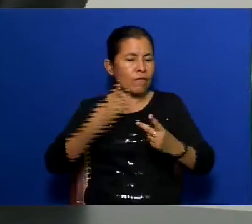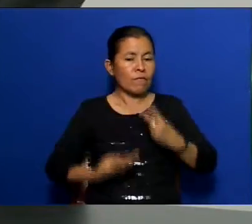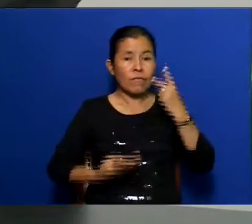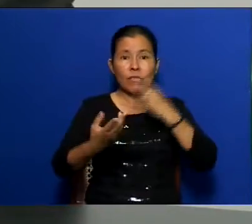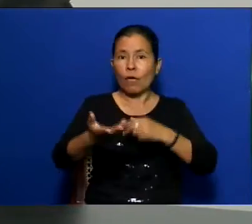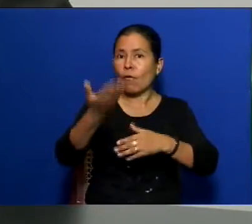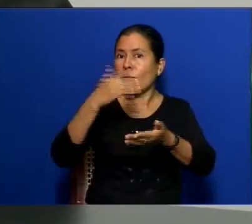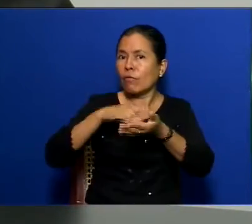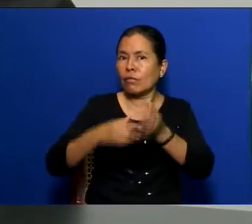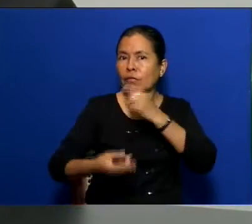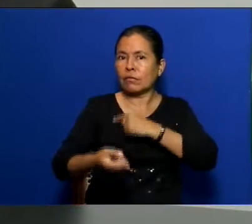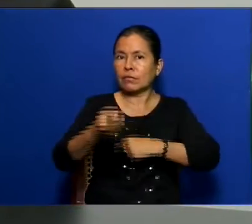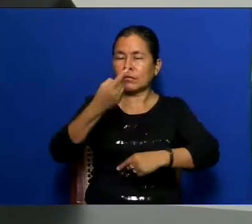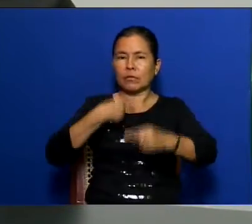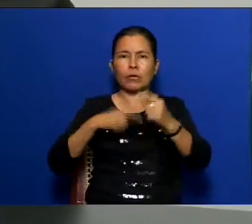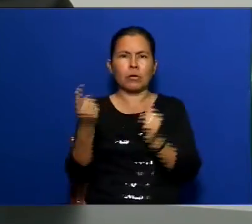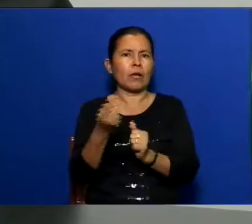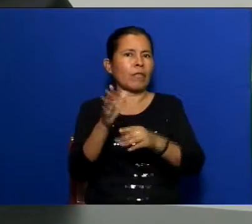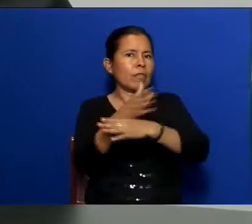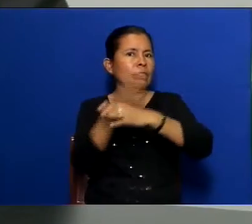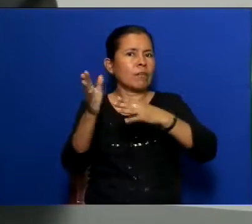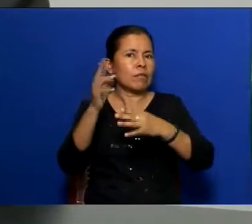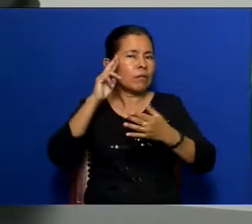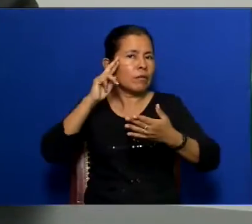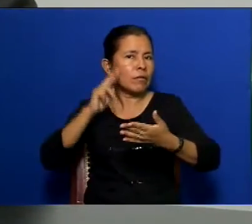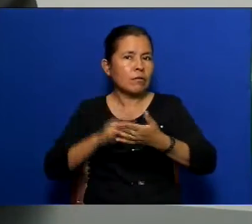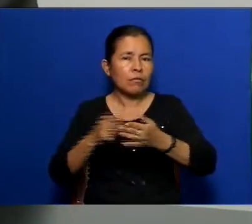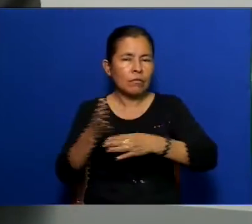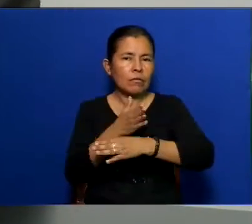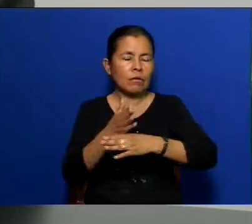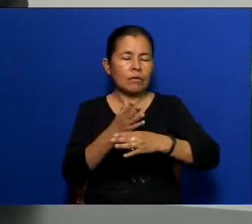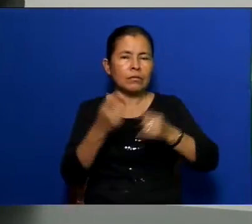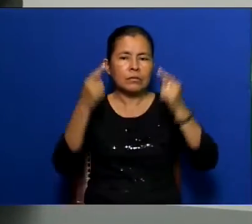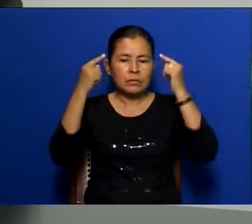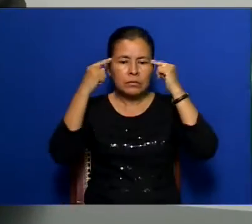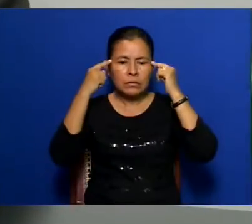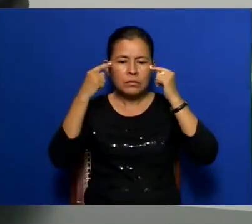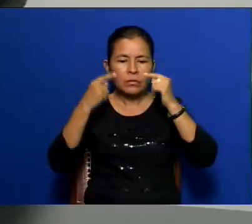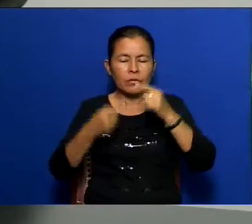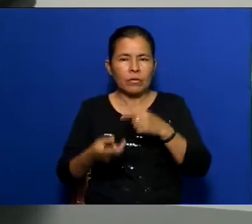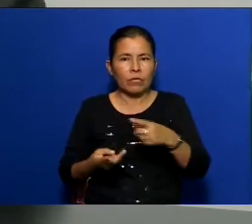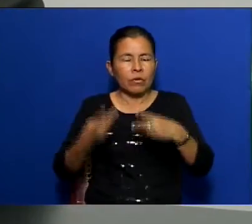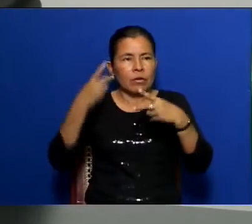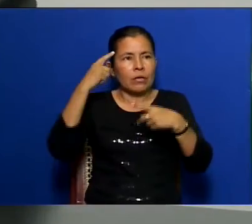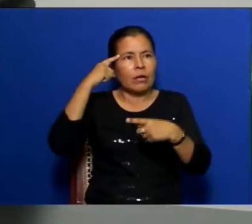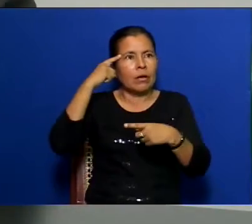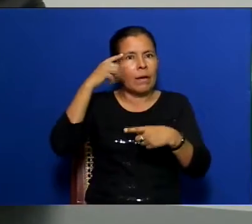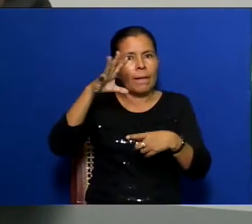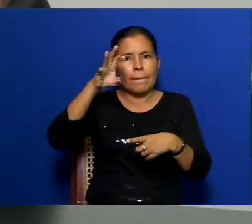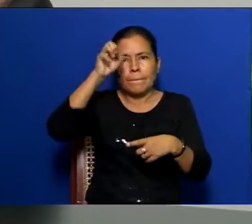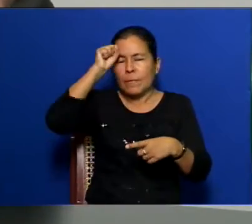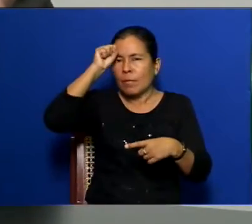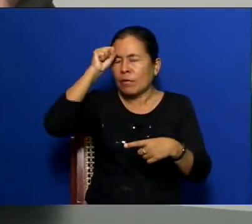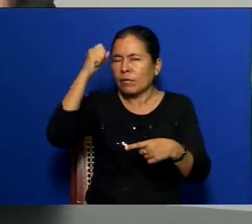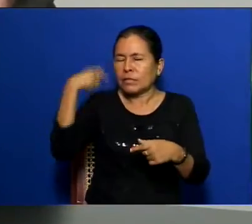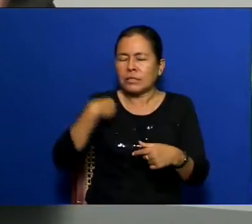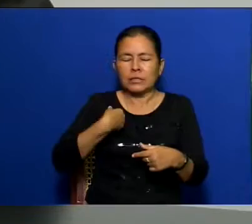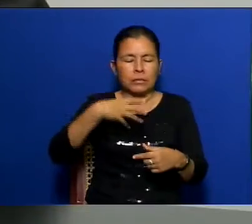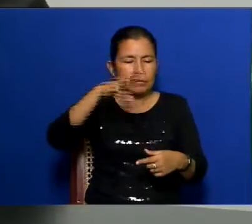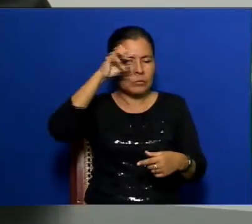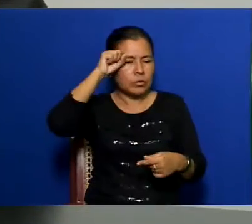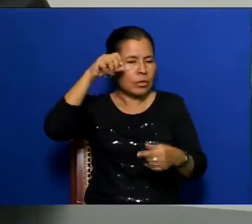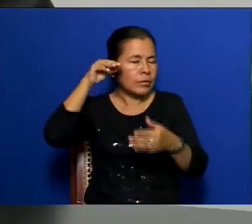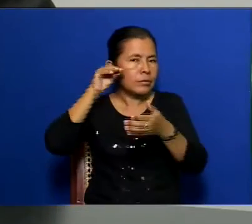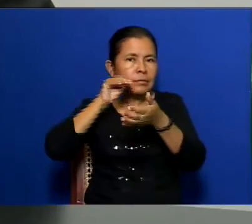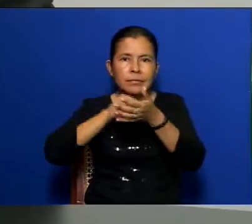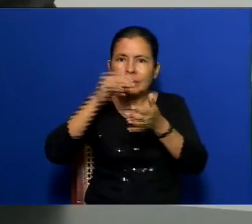no es que uno recuerde, como le digo, el hecho vivido. Es decir, cuando nosotros vivimos una experiencia negativa, no se nos borra nunca de nuestra memoria.